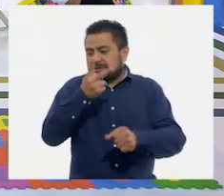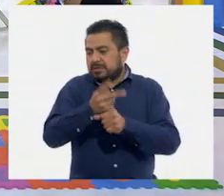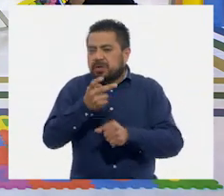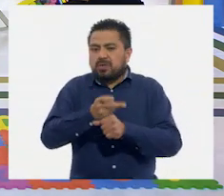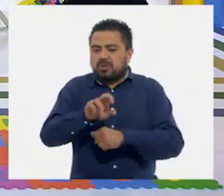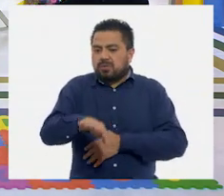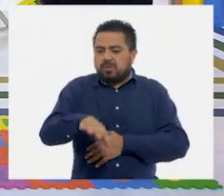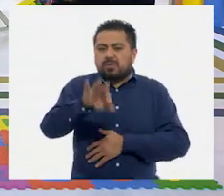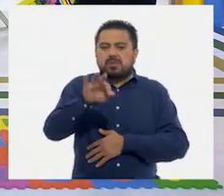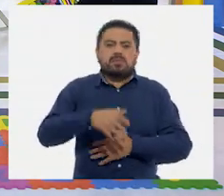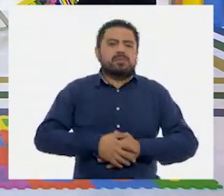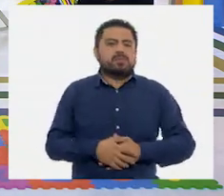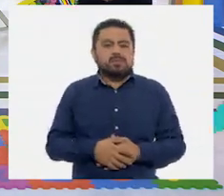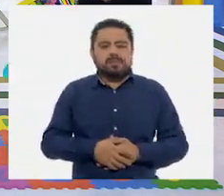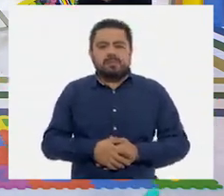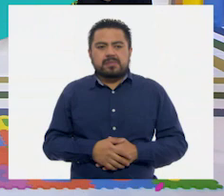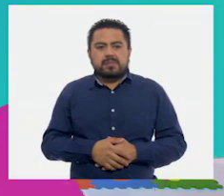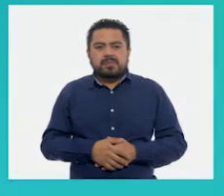A ver. Adelante.